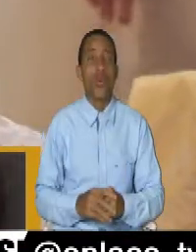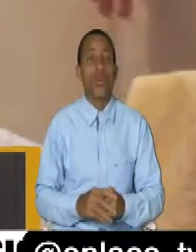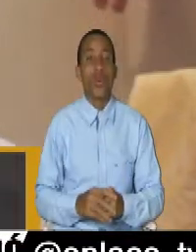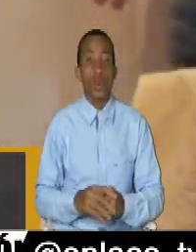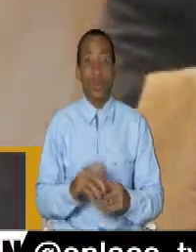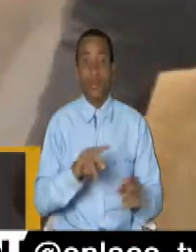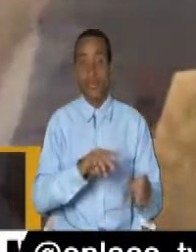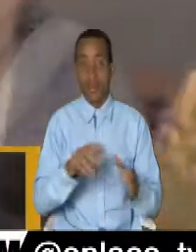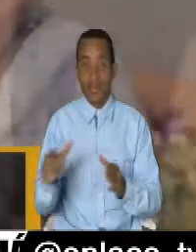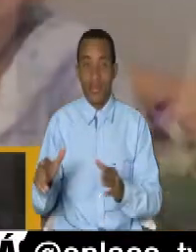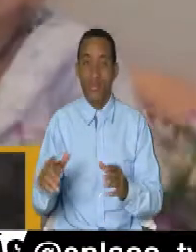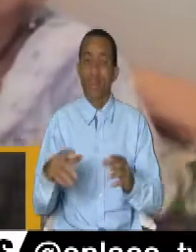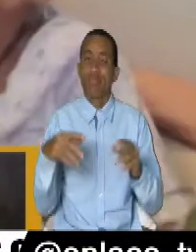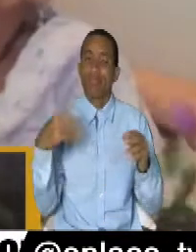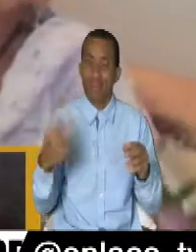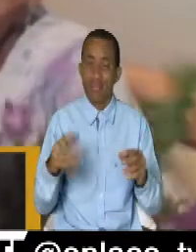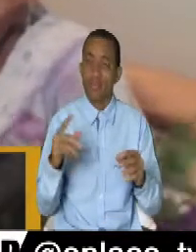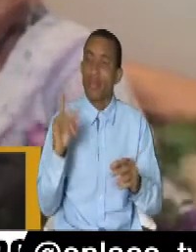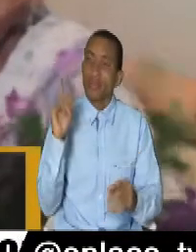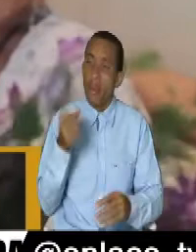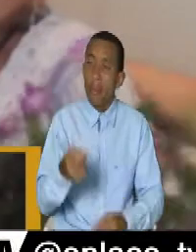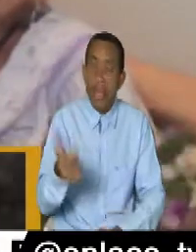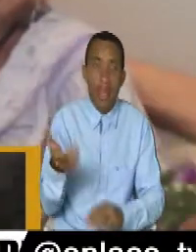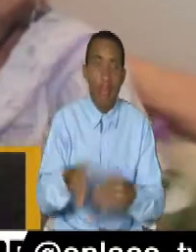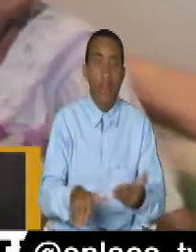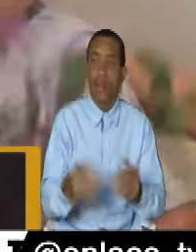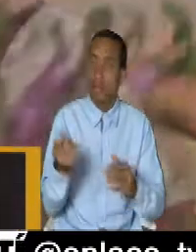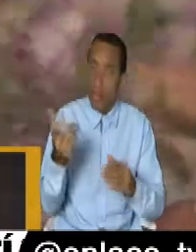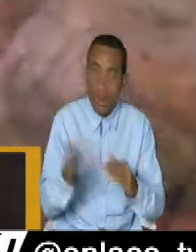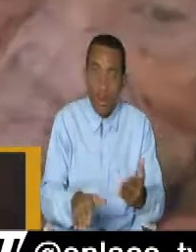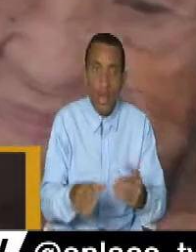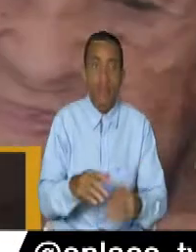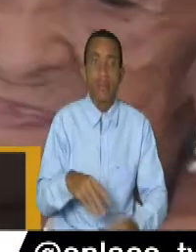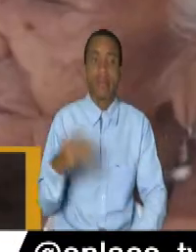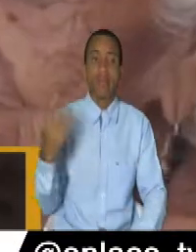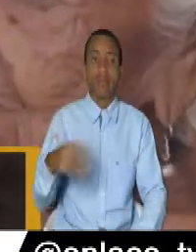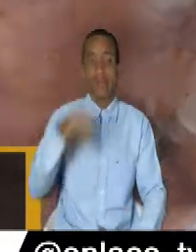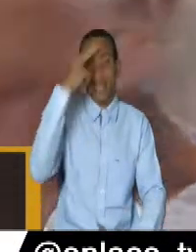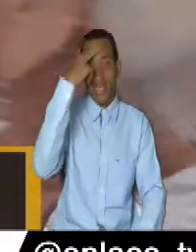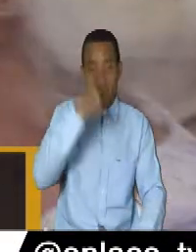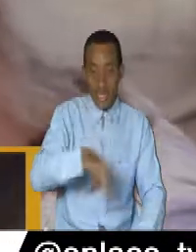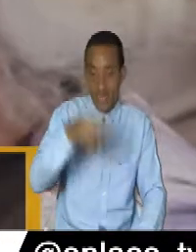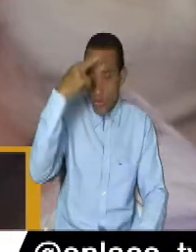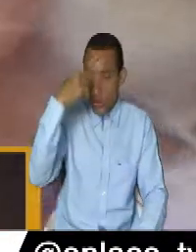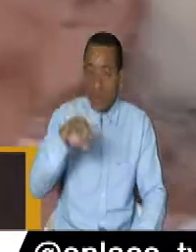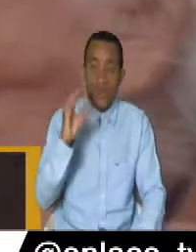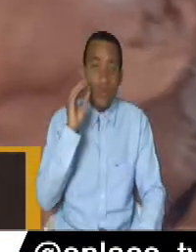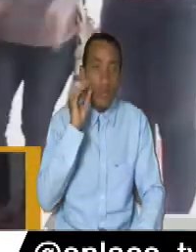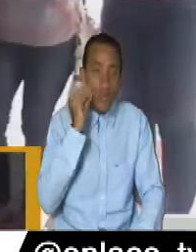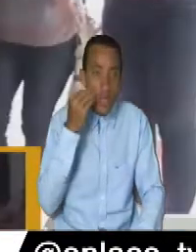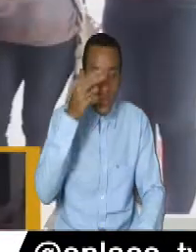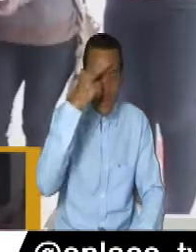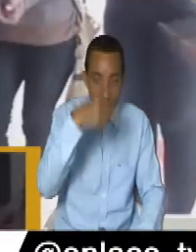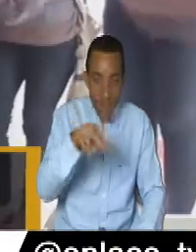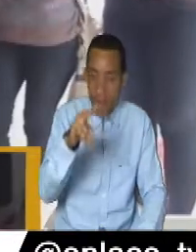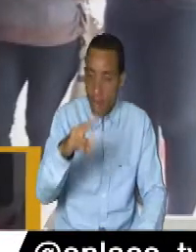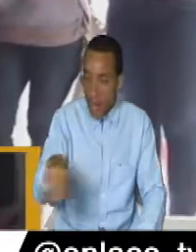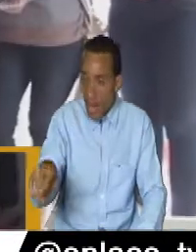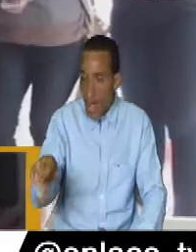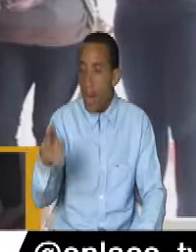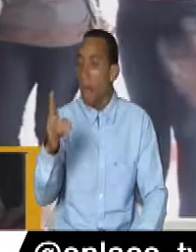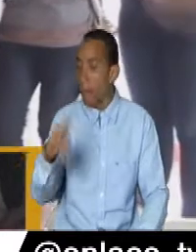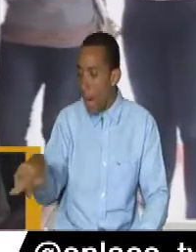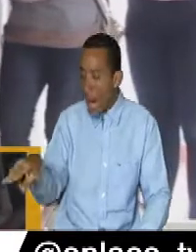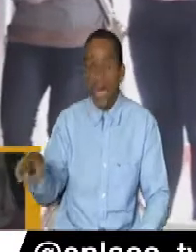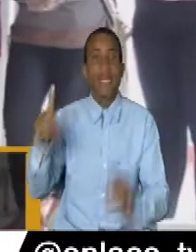lo perdurable tiende a ser muy sorprendente. Por eso, para sus hijos, nietos y hasta tataranietos, es de orgullo poder